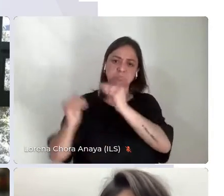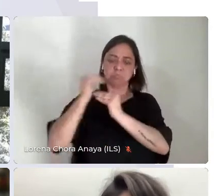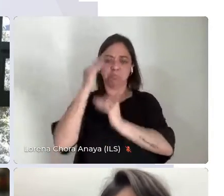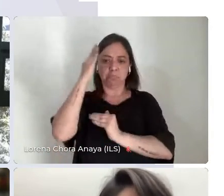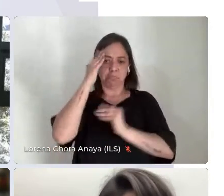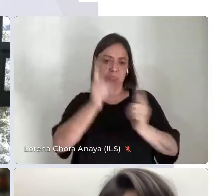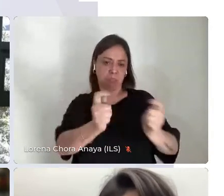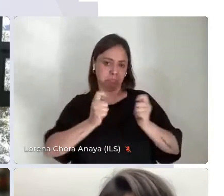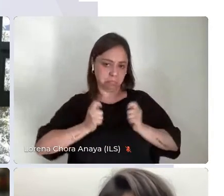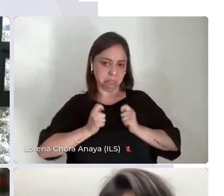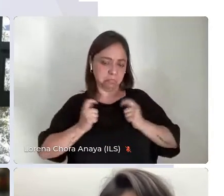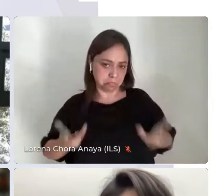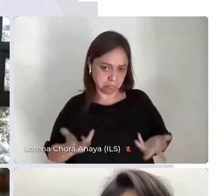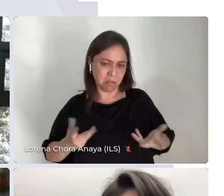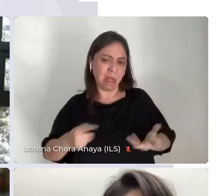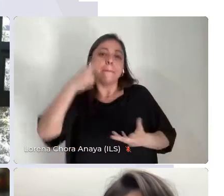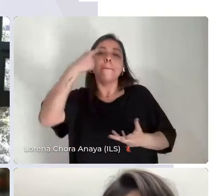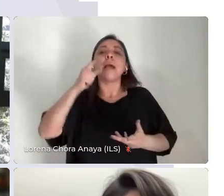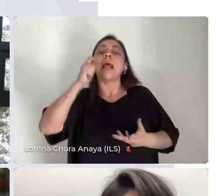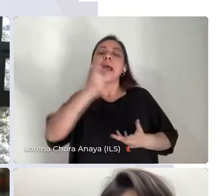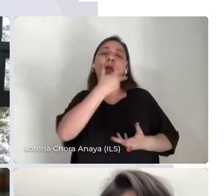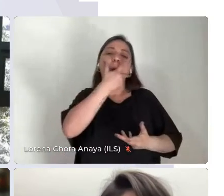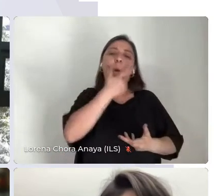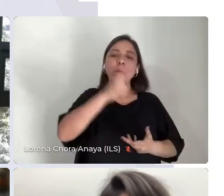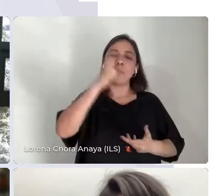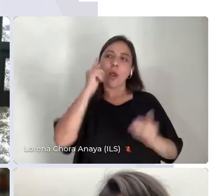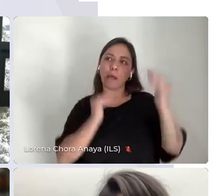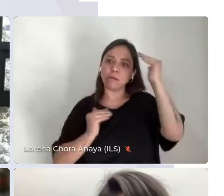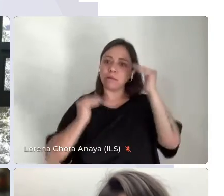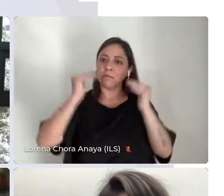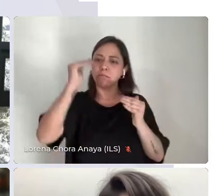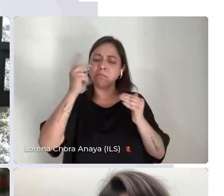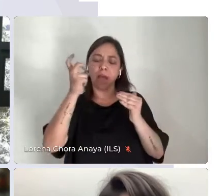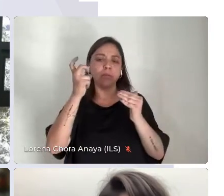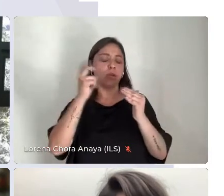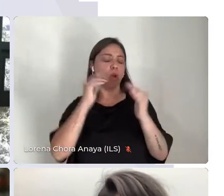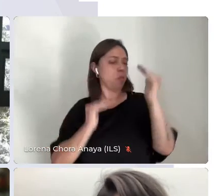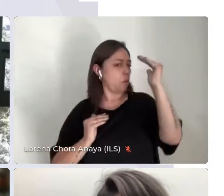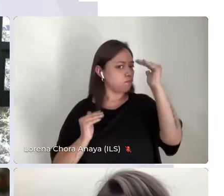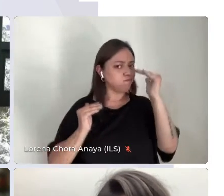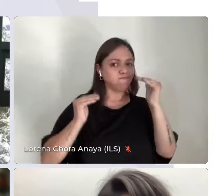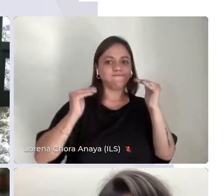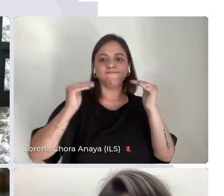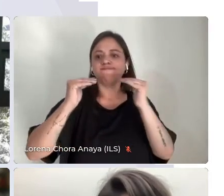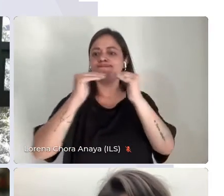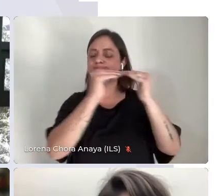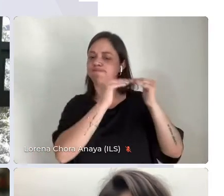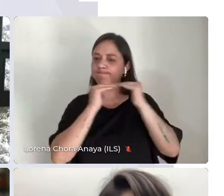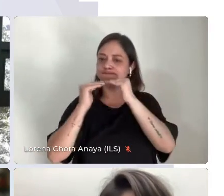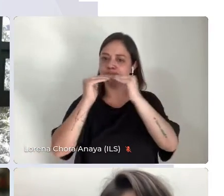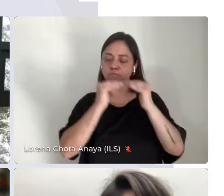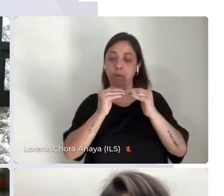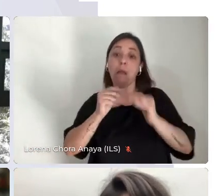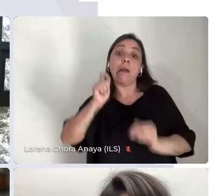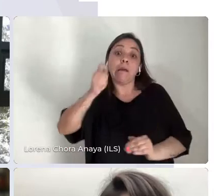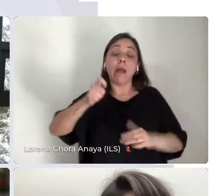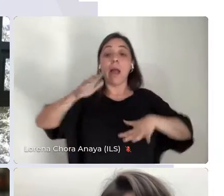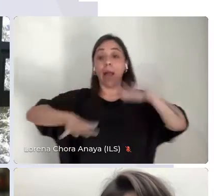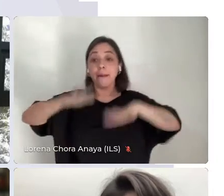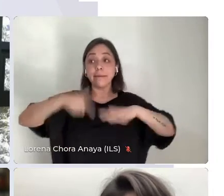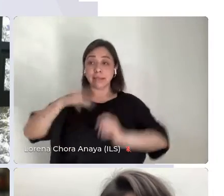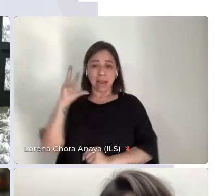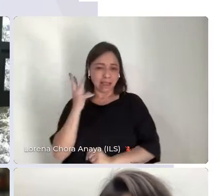de cerrar la brecha de género en esta industria, donde vemos que cargos de liderazgo en la industria tecnológica